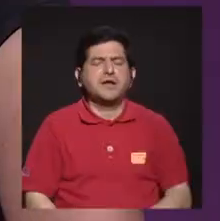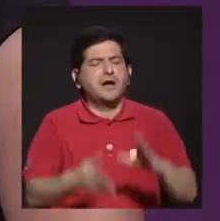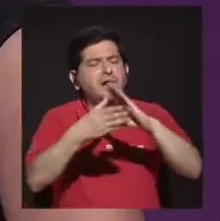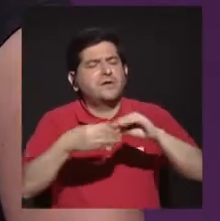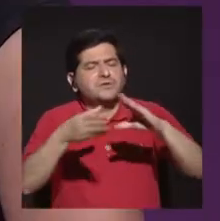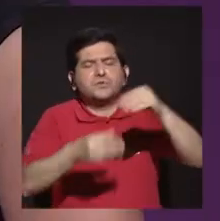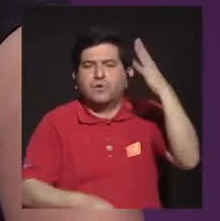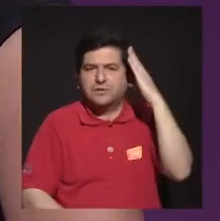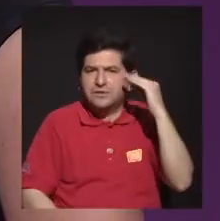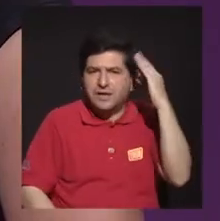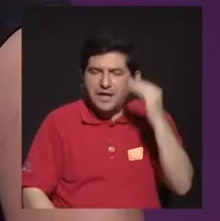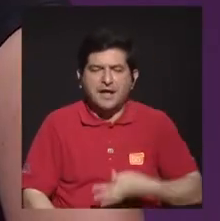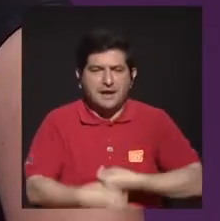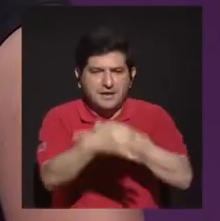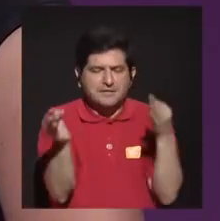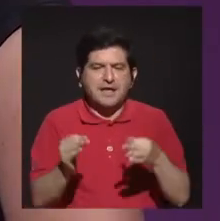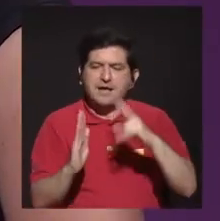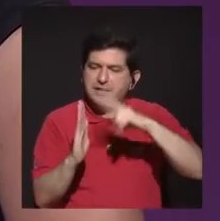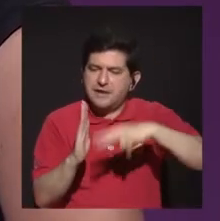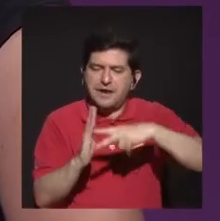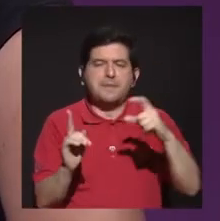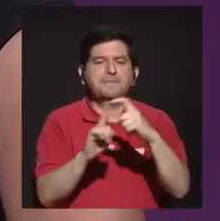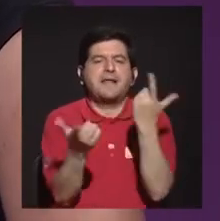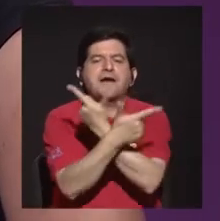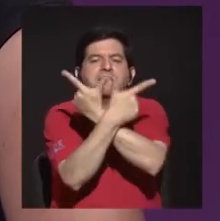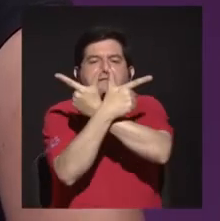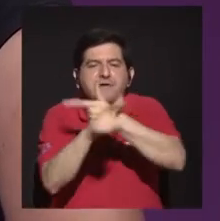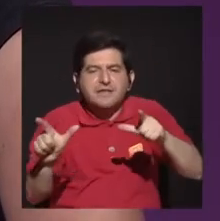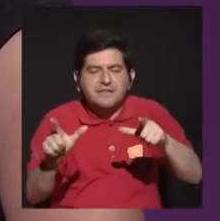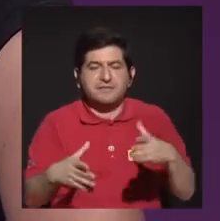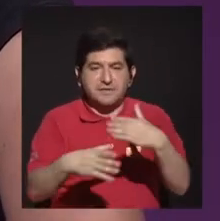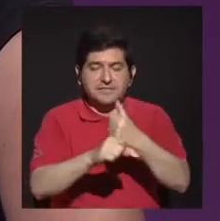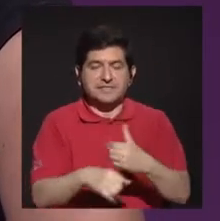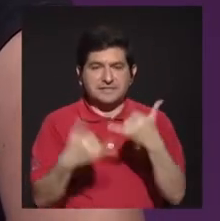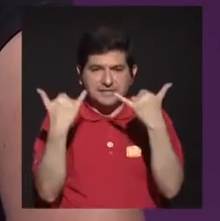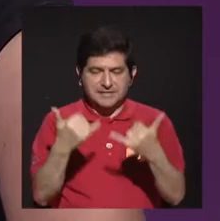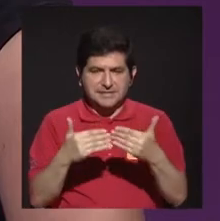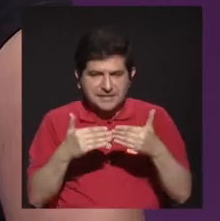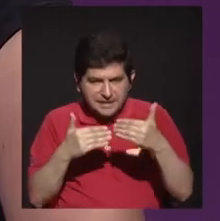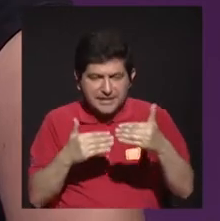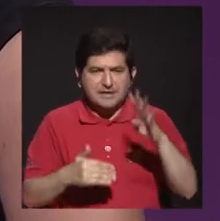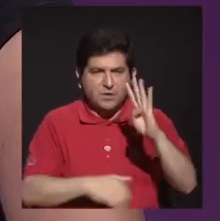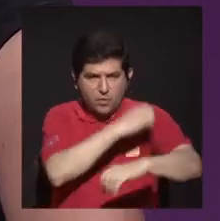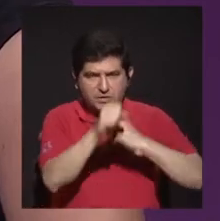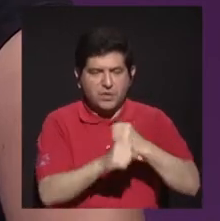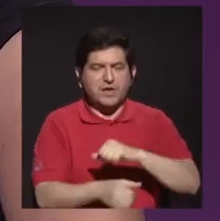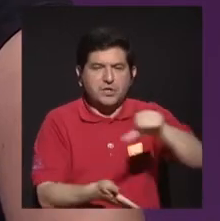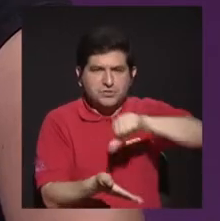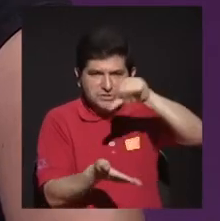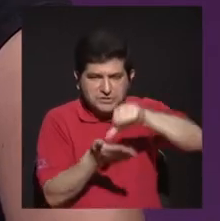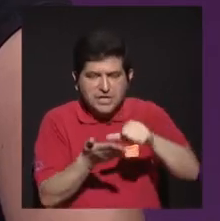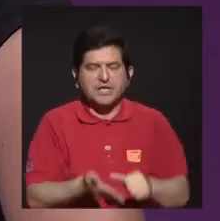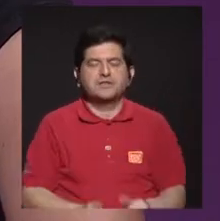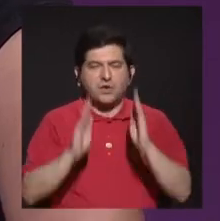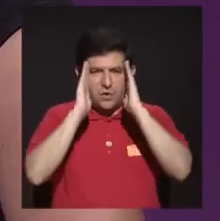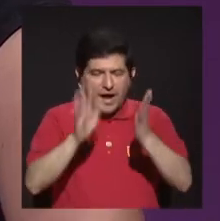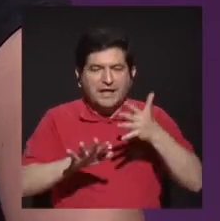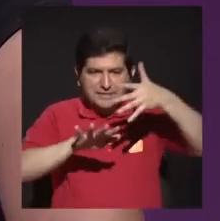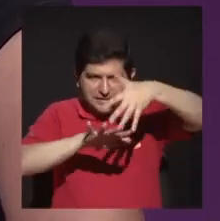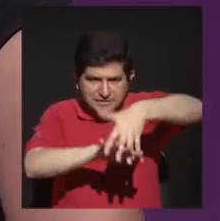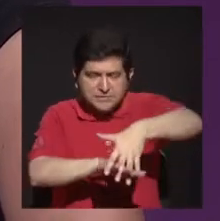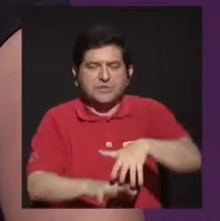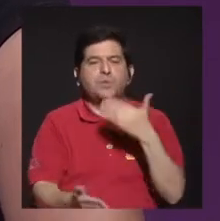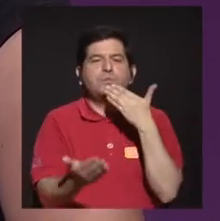sus experiencias sobre el taller literario Palabras Libres, que se ha realizado desde hace 4 años en el Centro de Atención